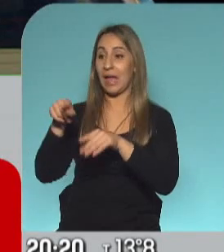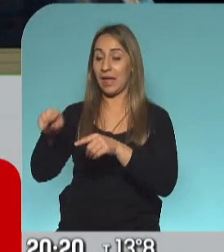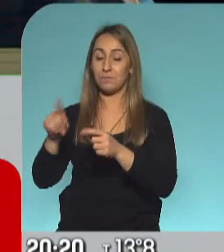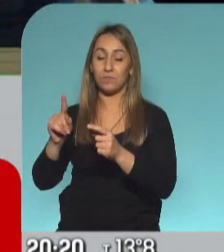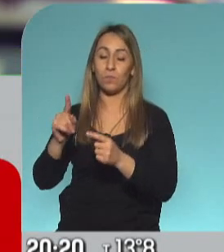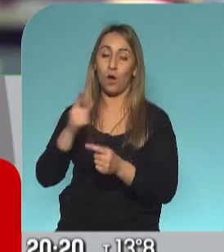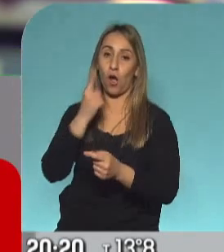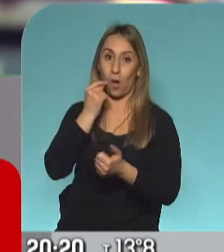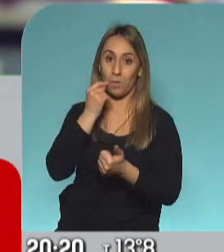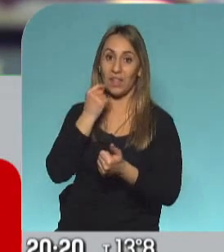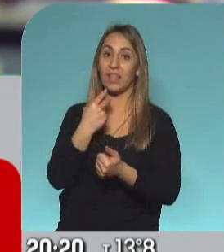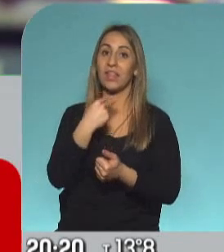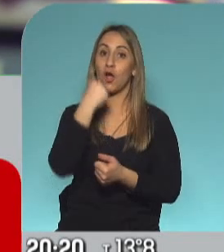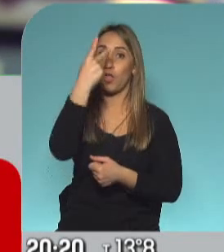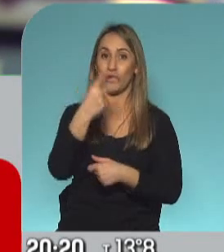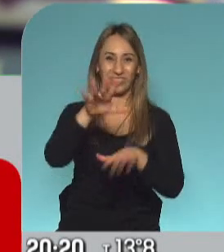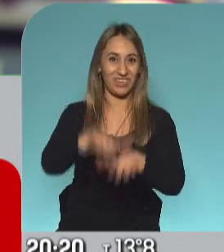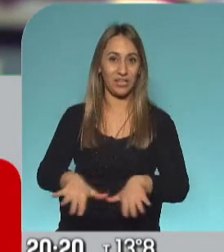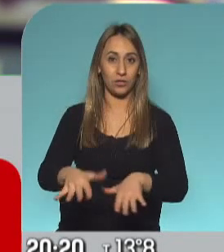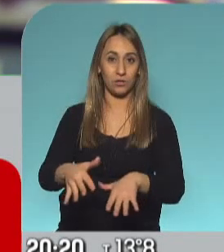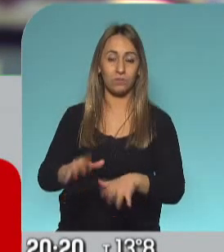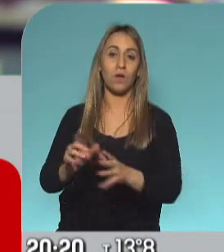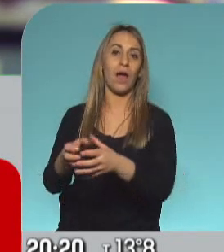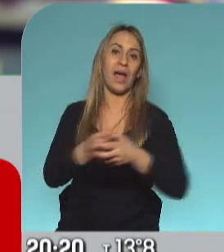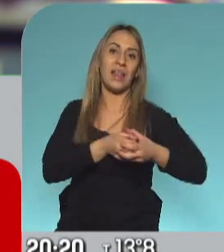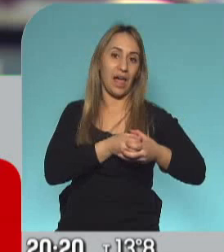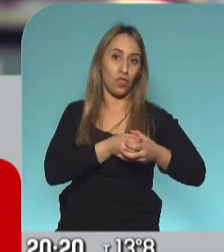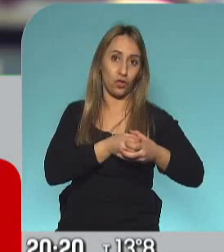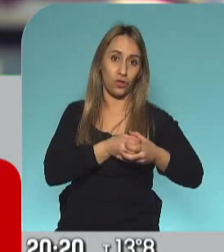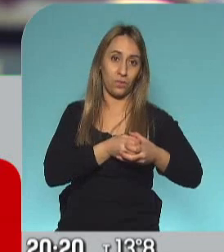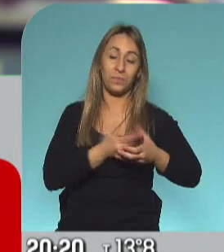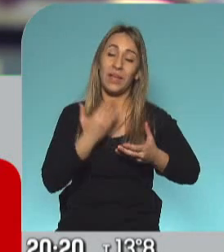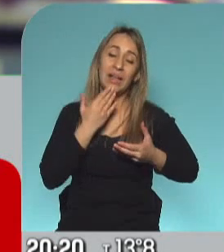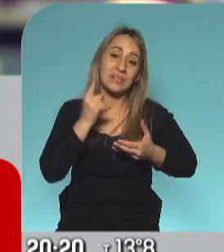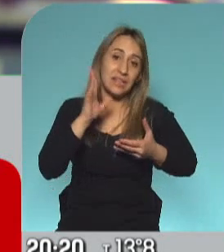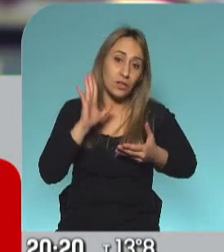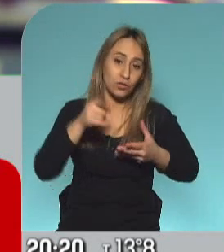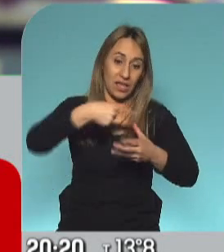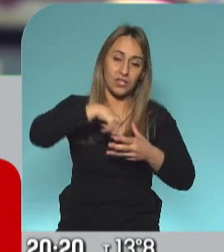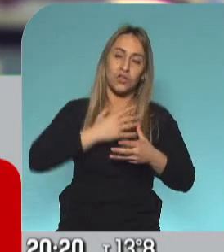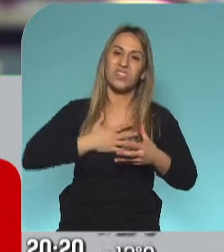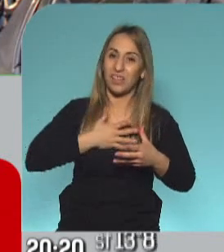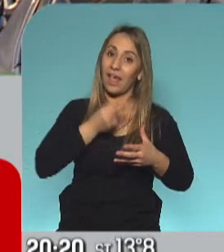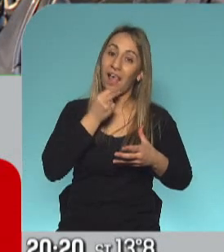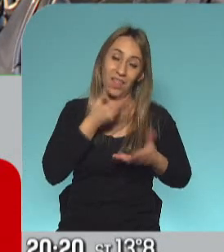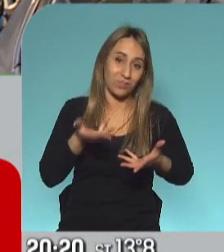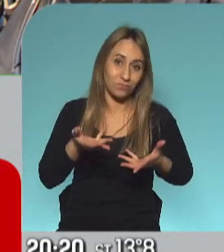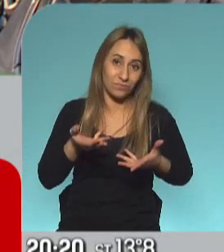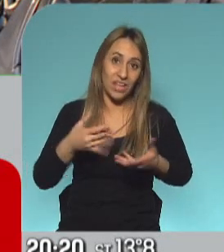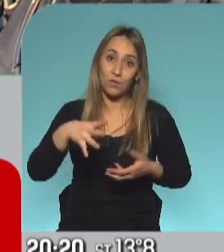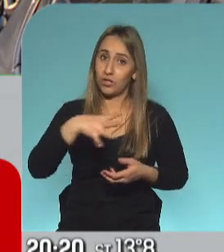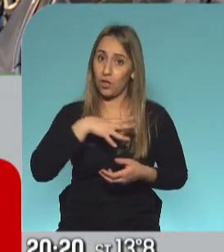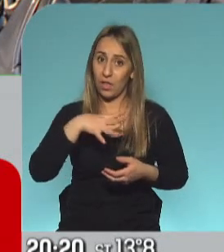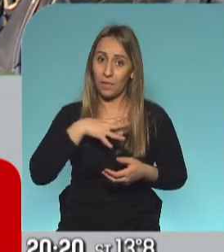niños pequeños aislados. Gracias a Dios, por ahora, asintomáticos. Y todavía no se han